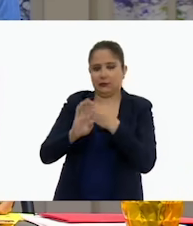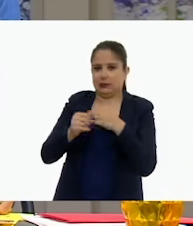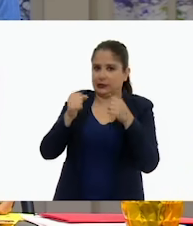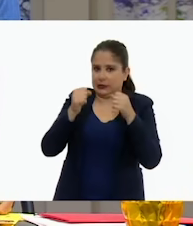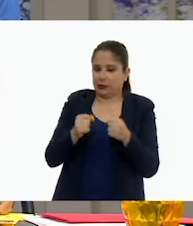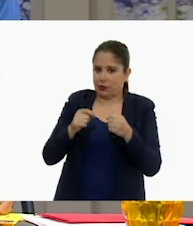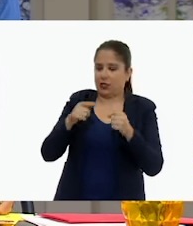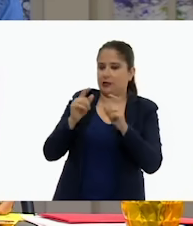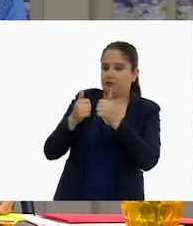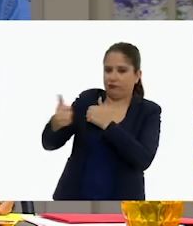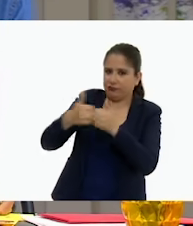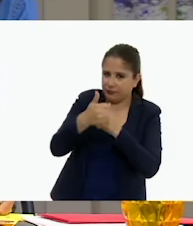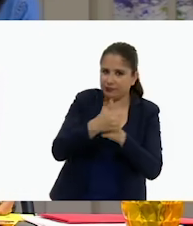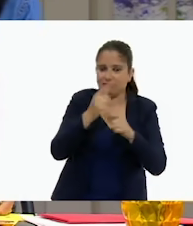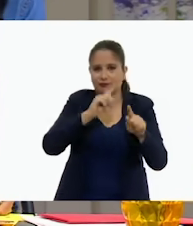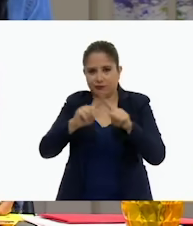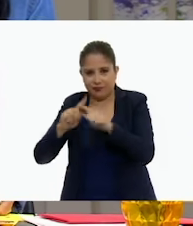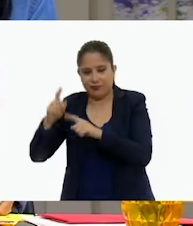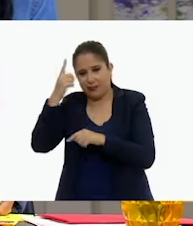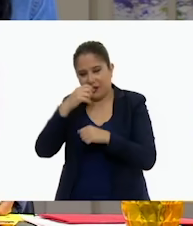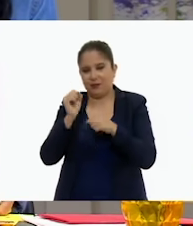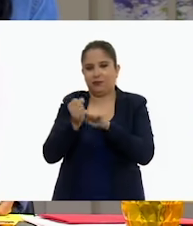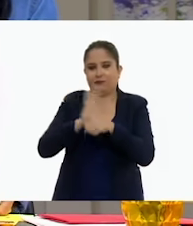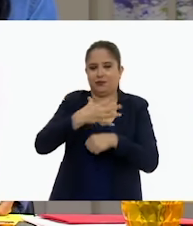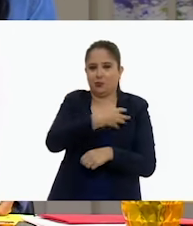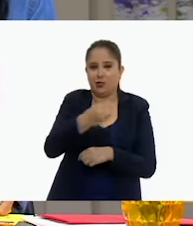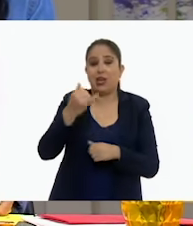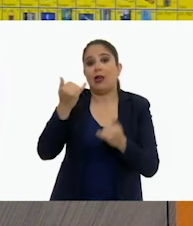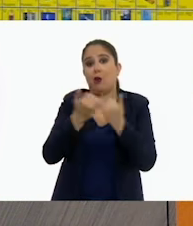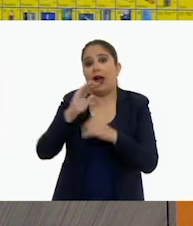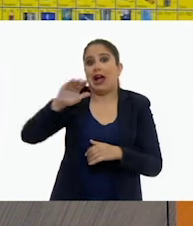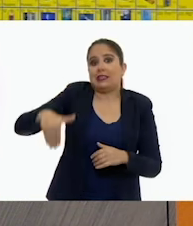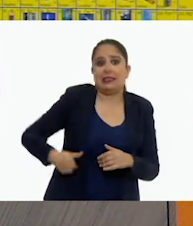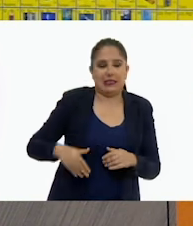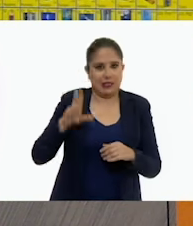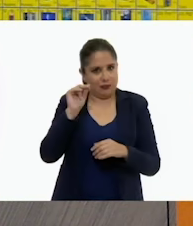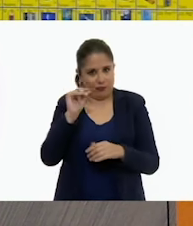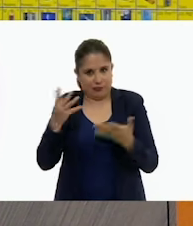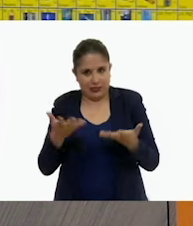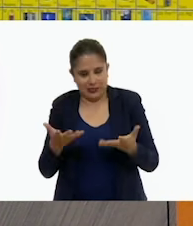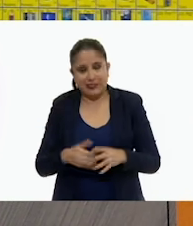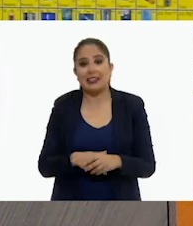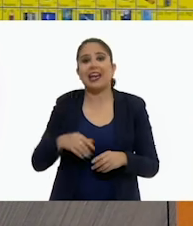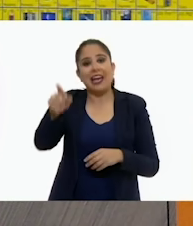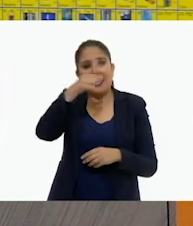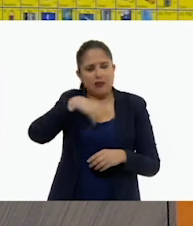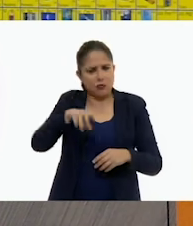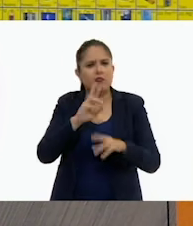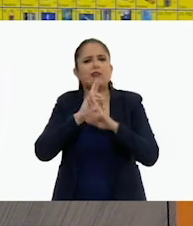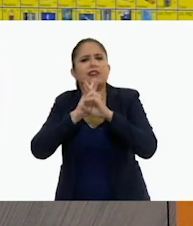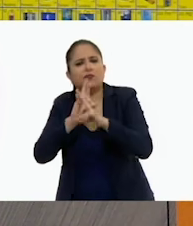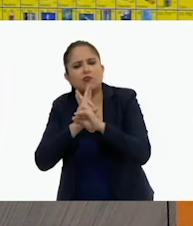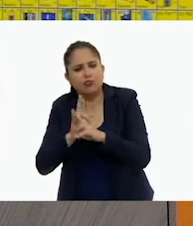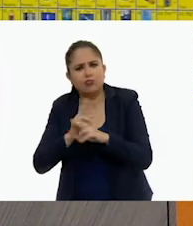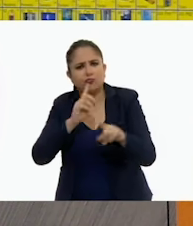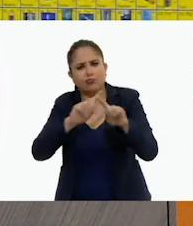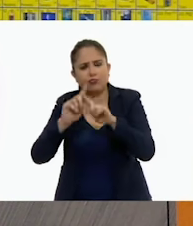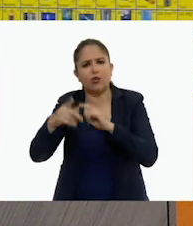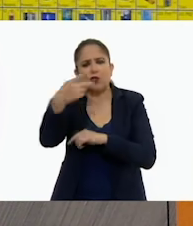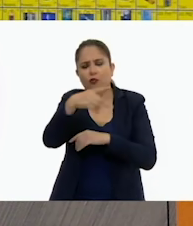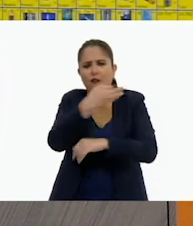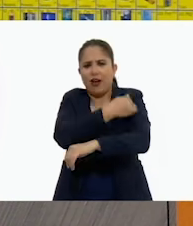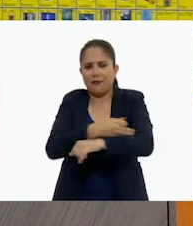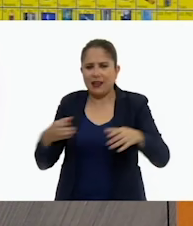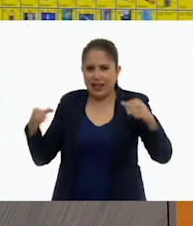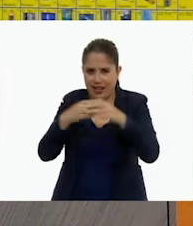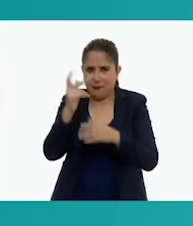necesarias para ponerlas en marcha y evitar accidentes. Ahora, responde junto con los integrantes de tu familia a